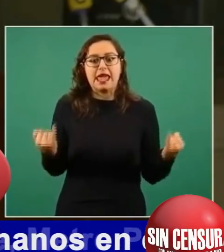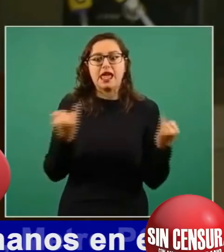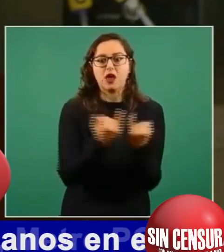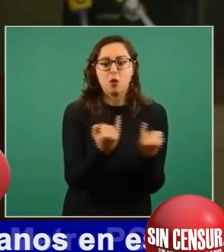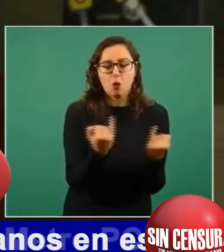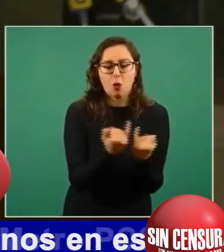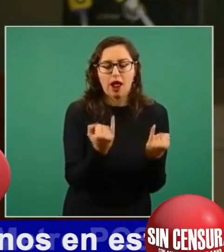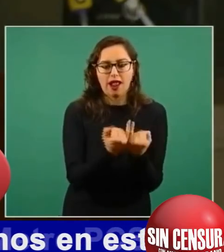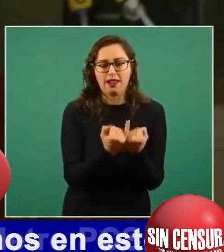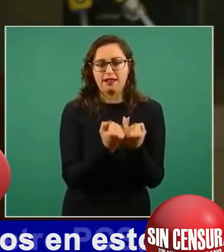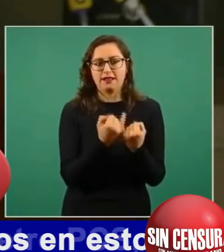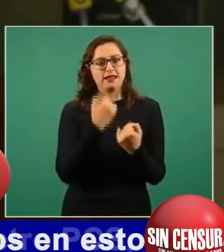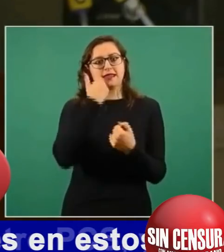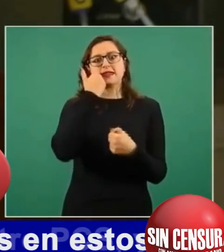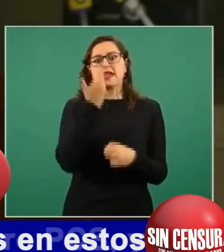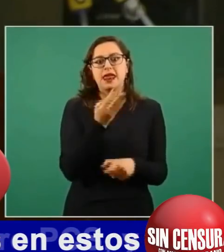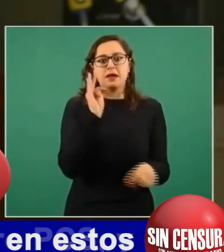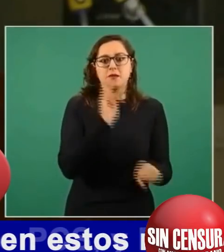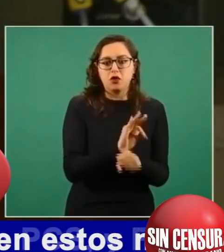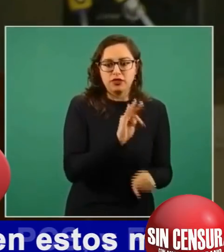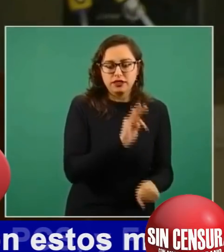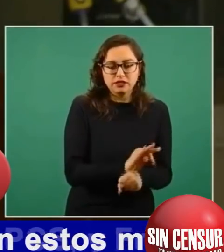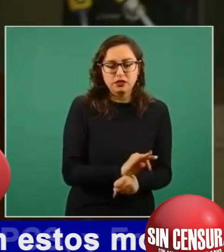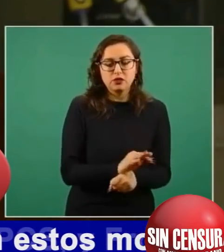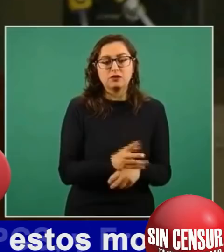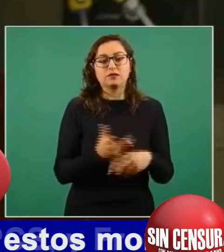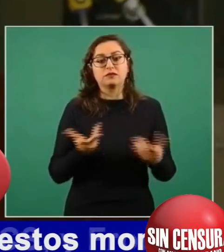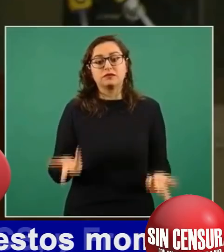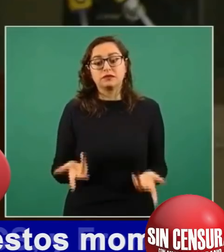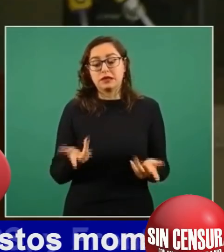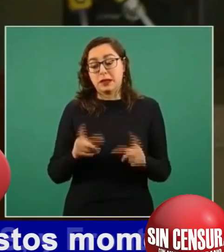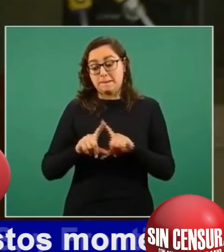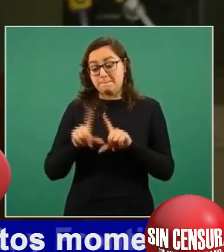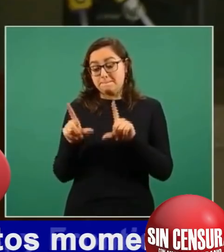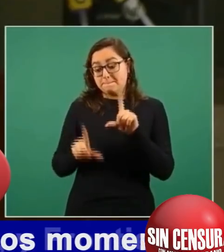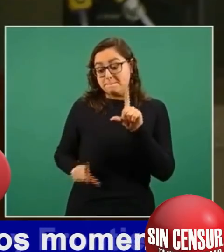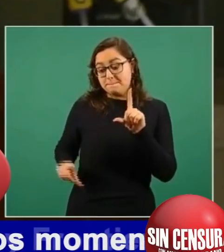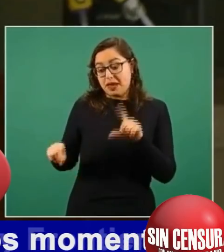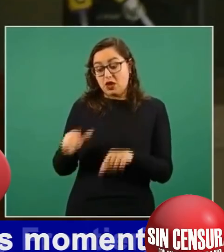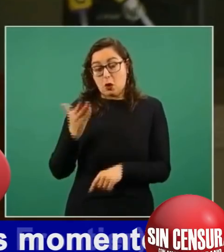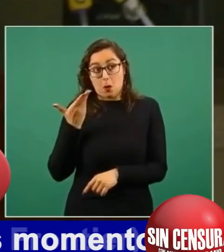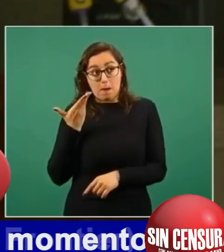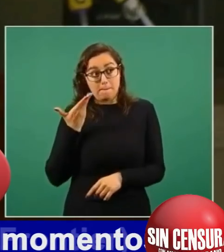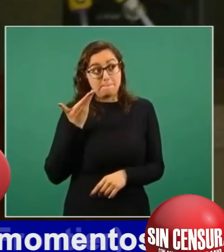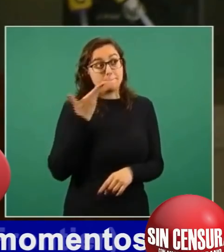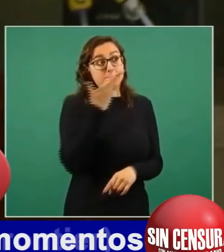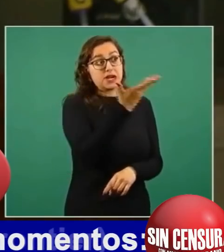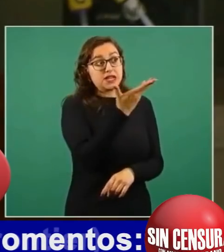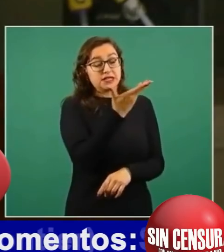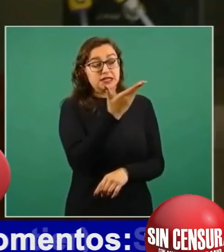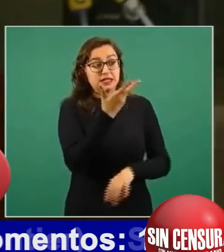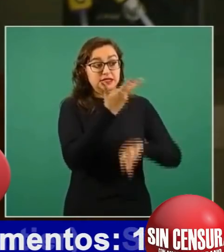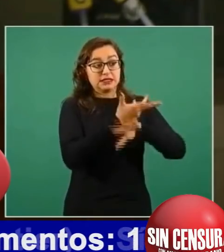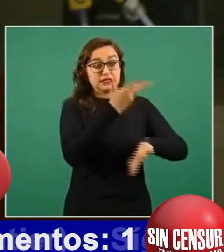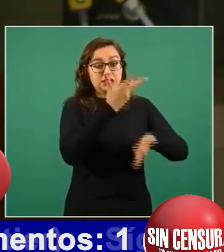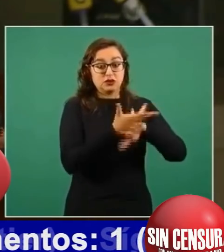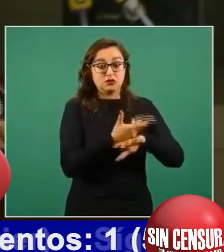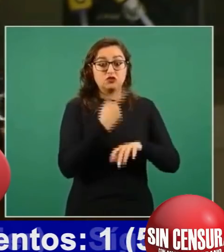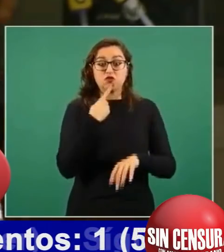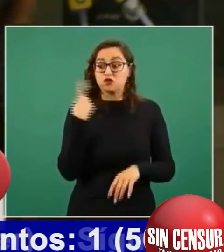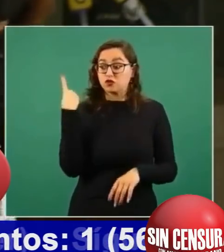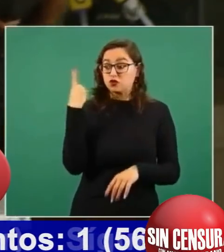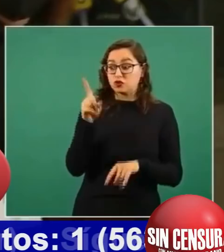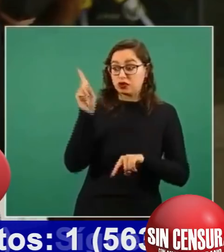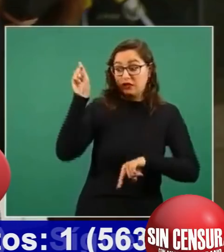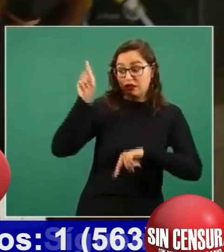precisar, se argumenta que México es el que solicita que Estados Unidos le retire los cargos. ¿Es algo que solicita México